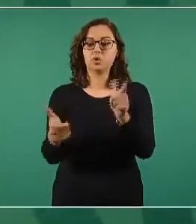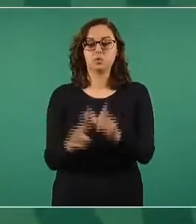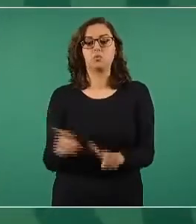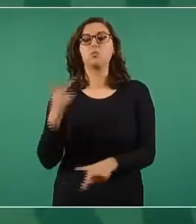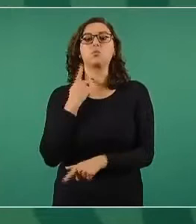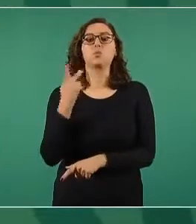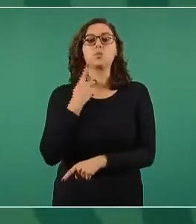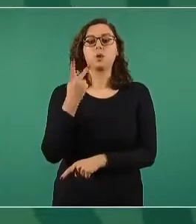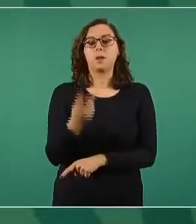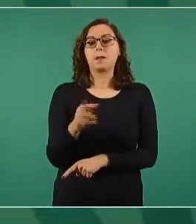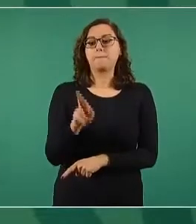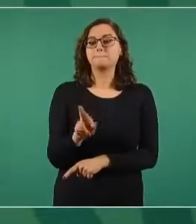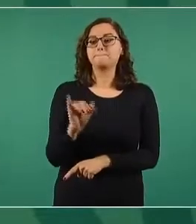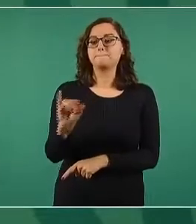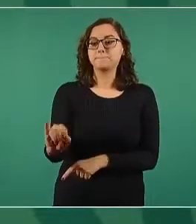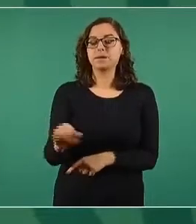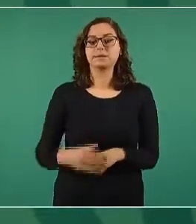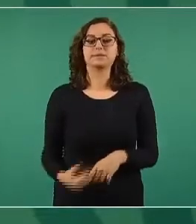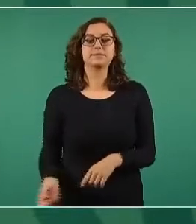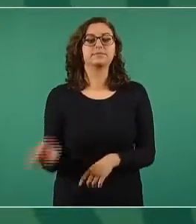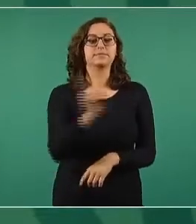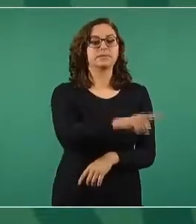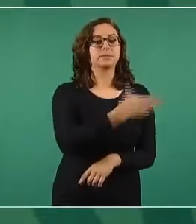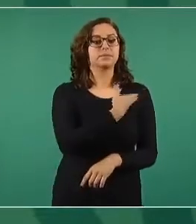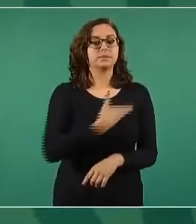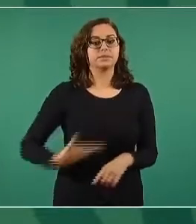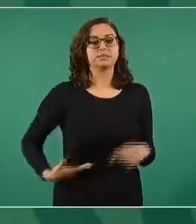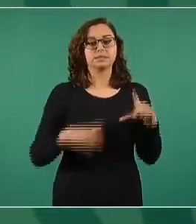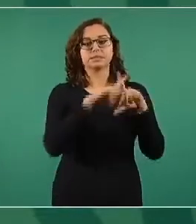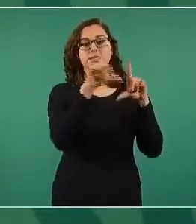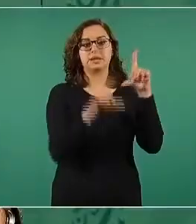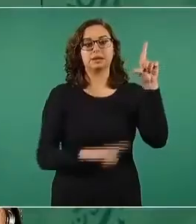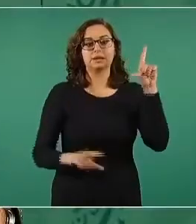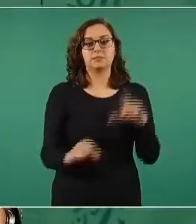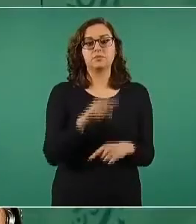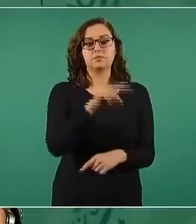siendo presidente de la República Gustavo Díaz Ordaz, imagínense,